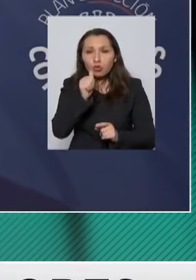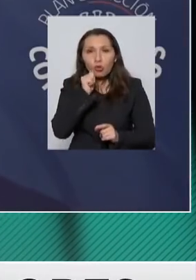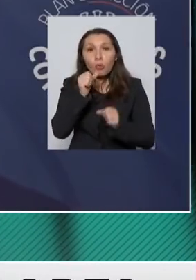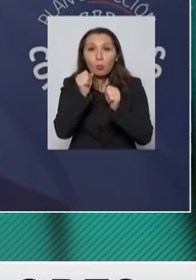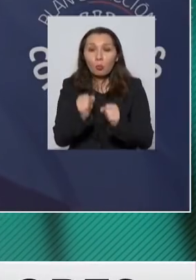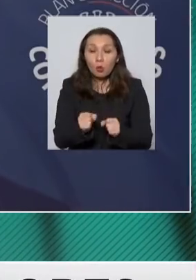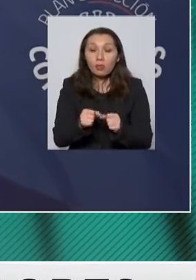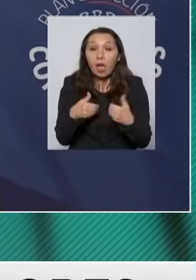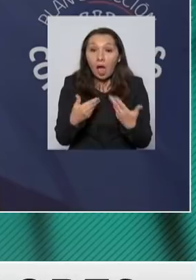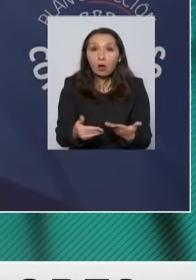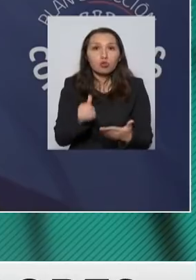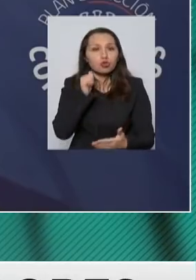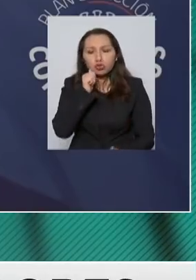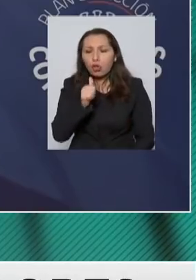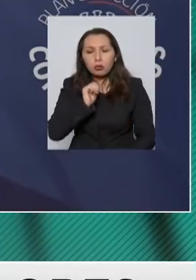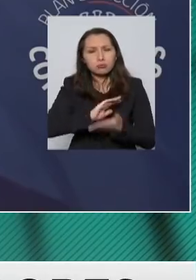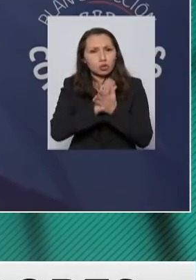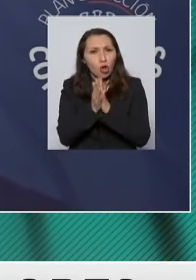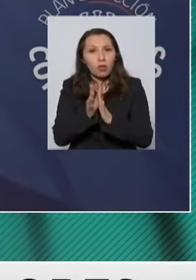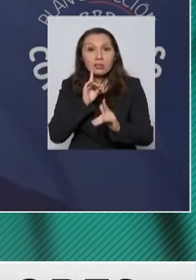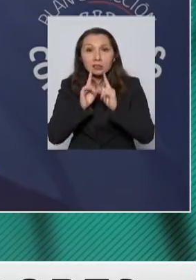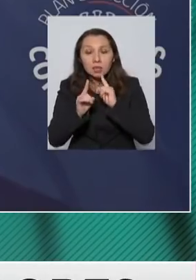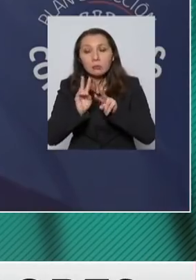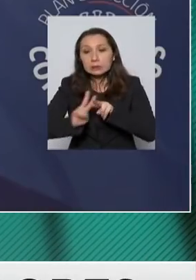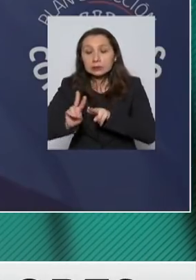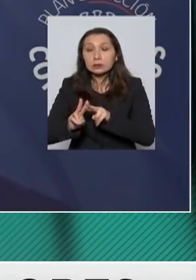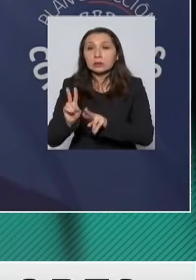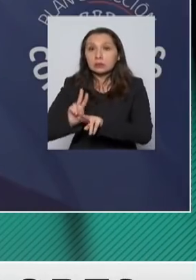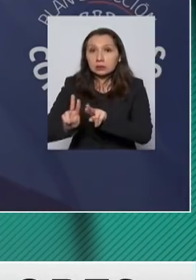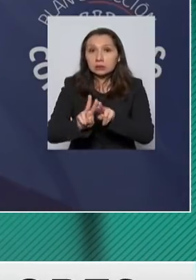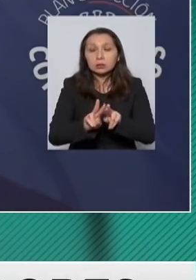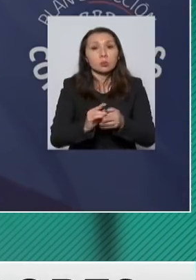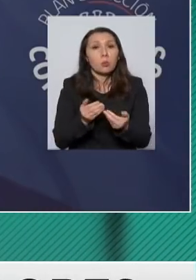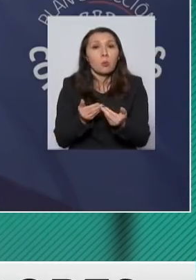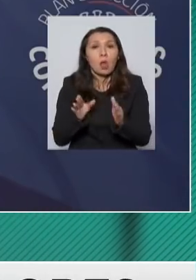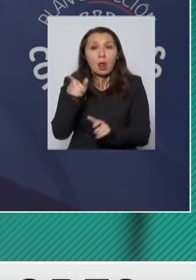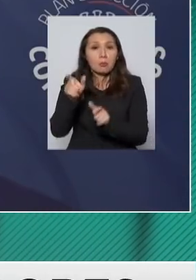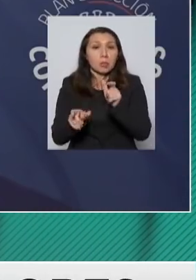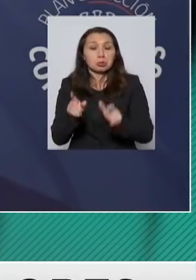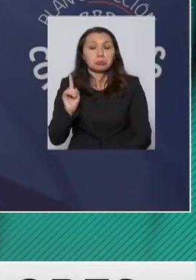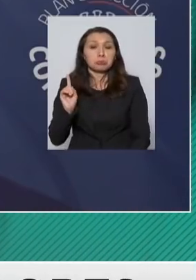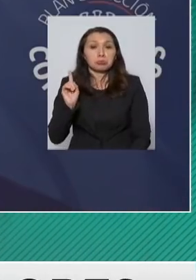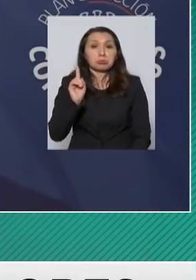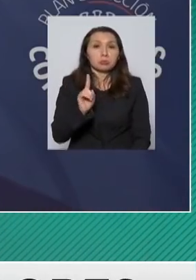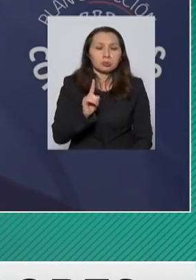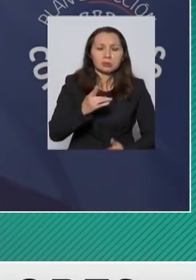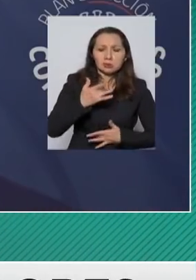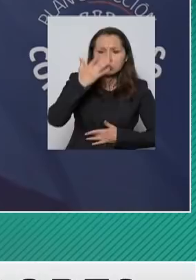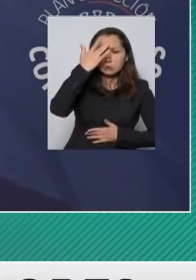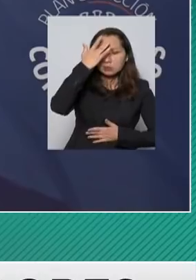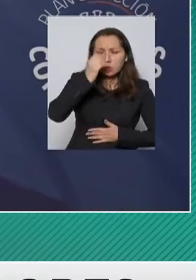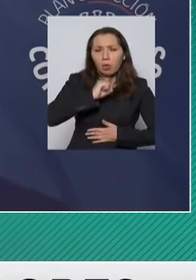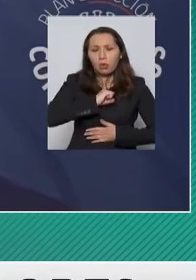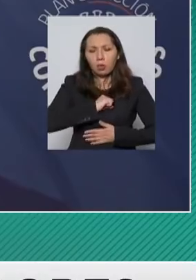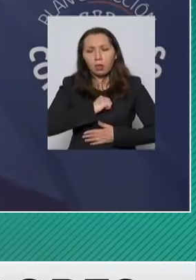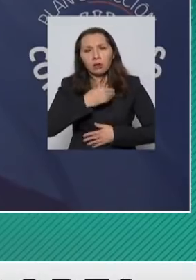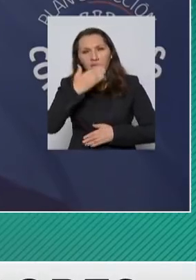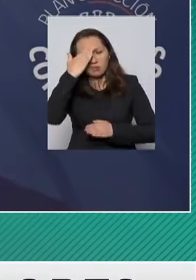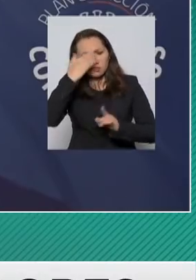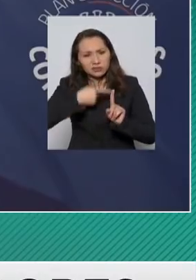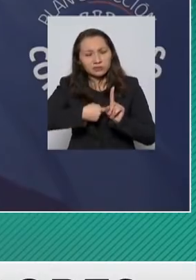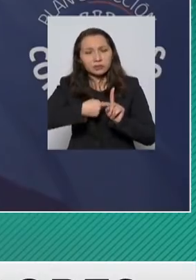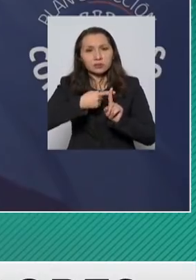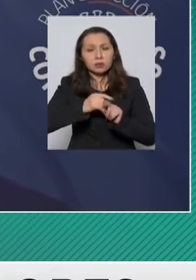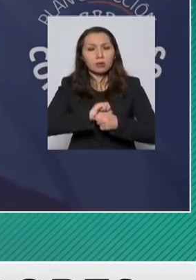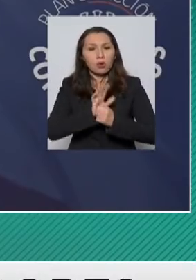Y se están realizando todos los exámenes que hoy día se requieren. Cualquier ciudadano que presenta síntomas de coronavirus